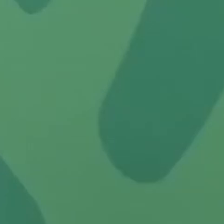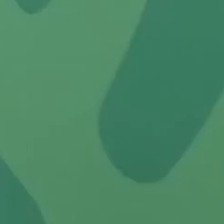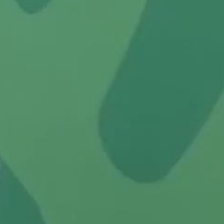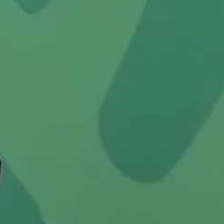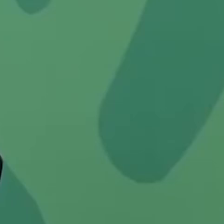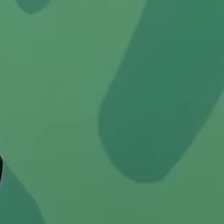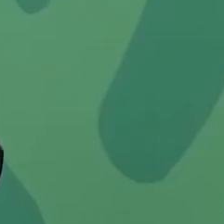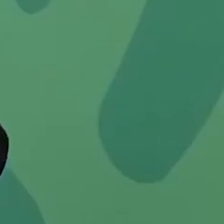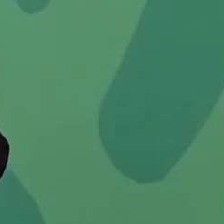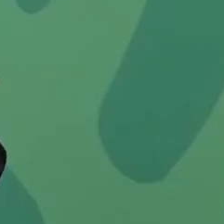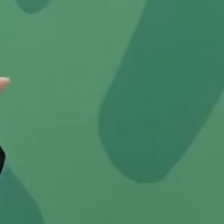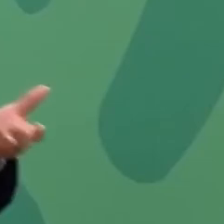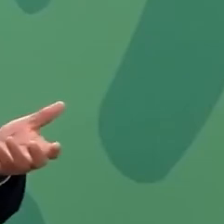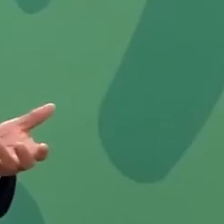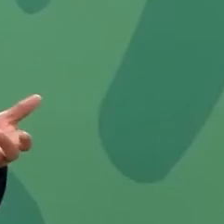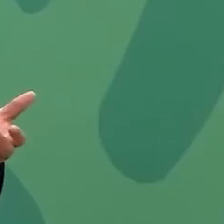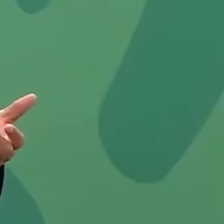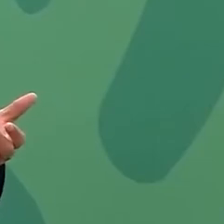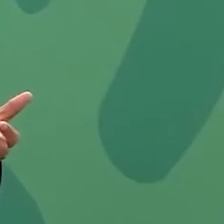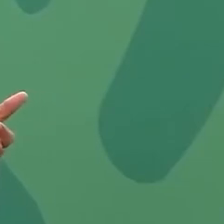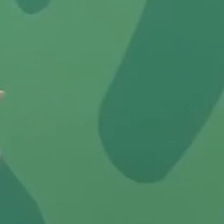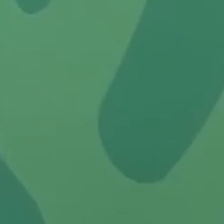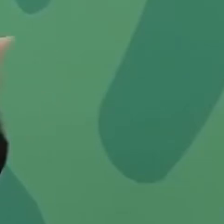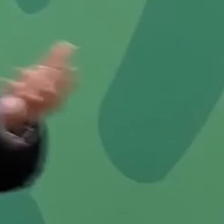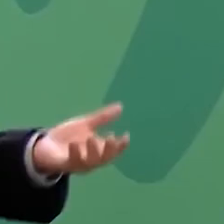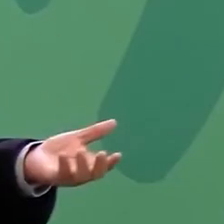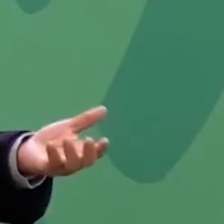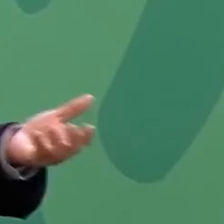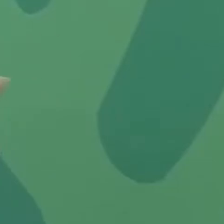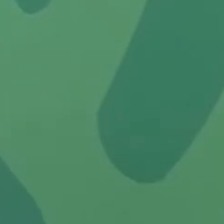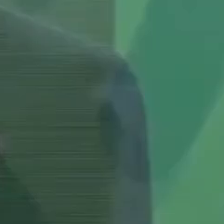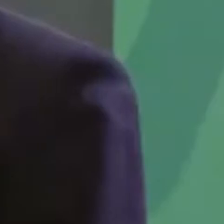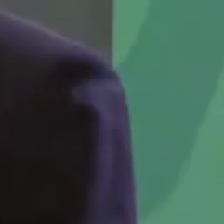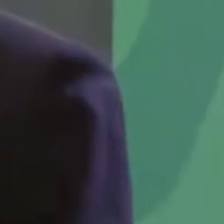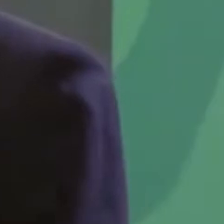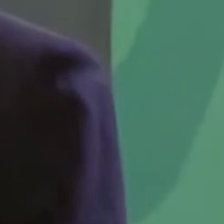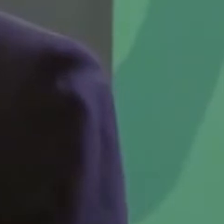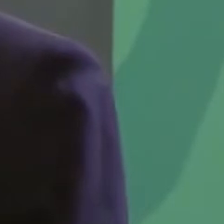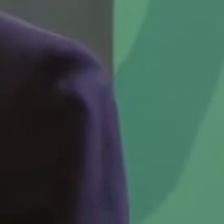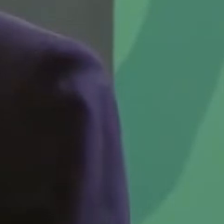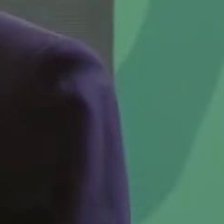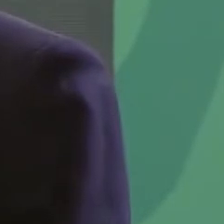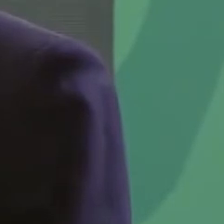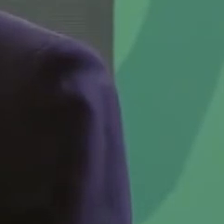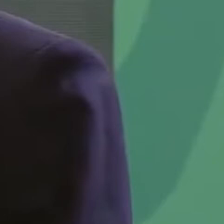más agresiva que las anteriores.